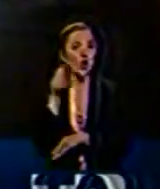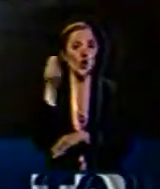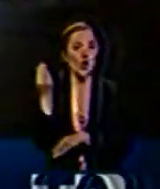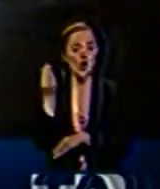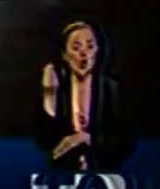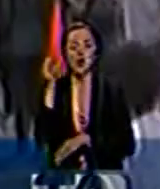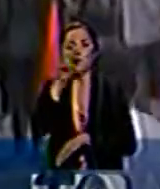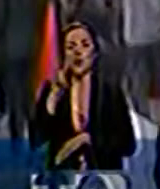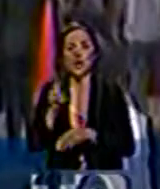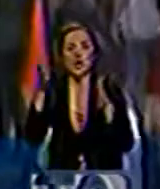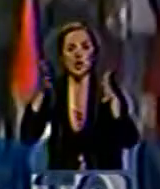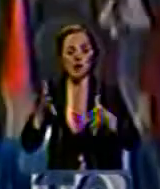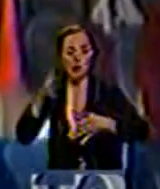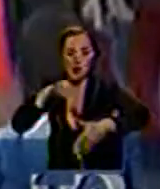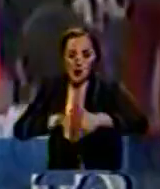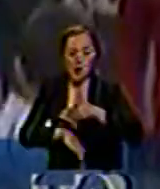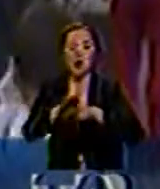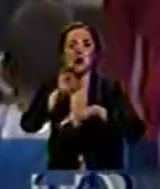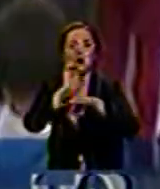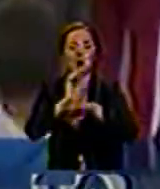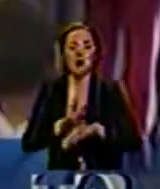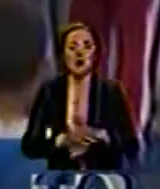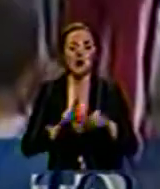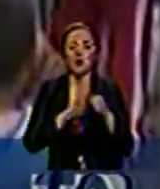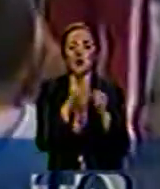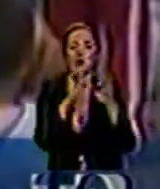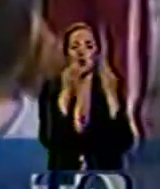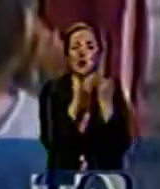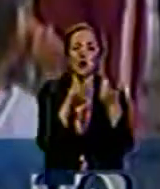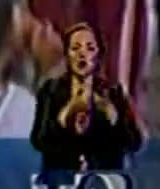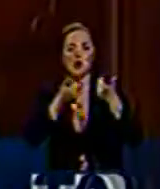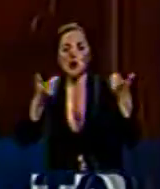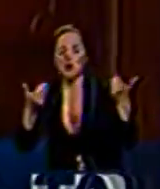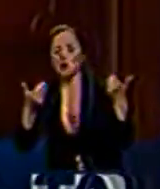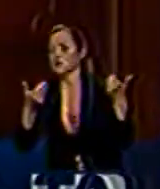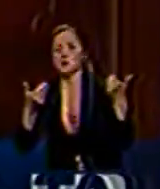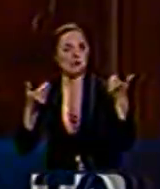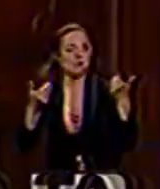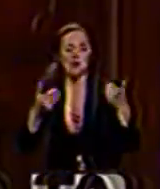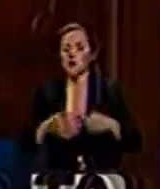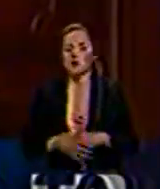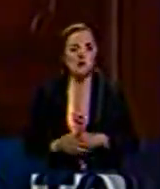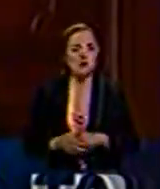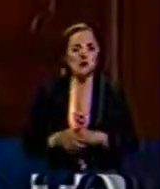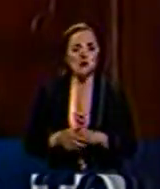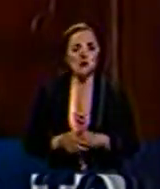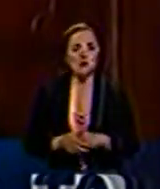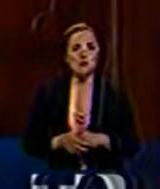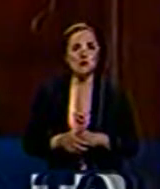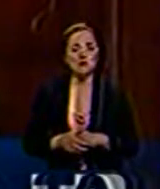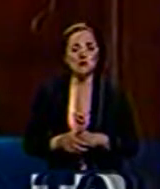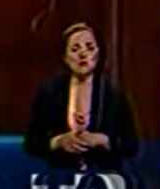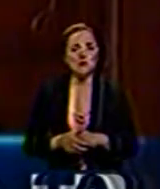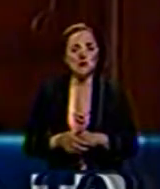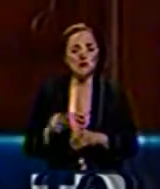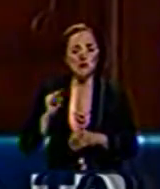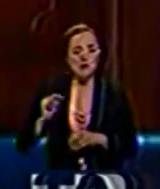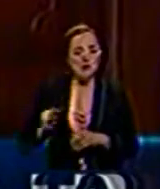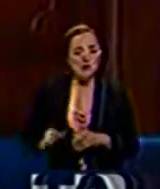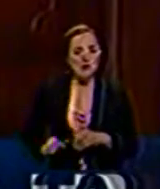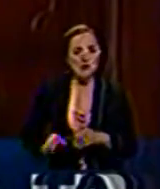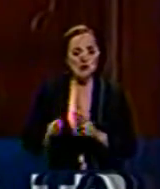niñas y adolescentes, consideran principios como la no separación de los niños de sus familias. Dirigido, orientado muy al detalle con respecto